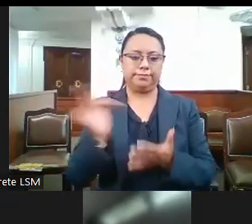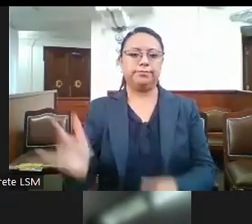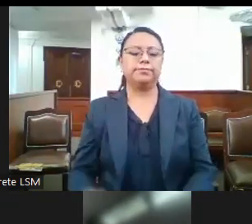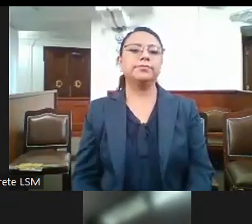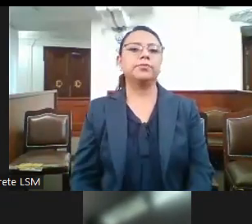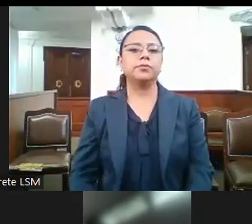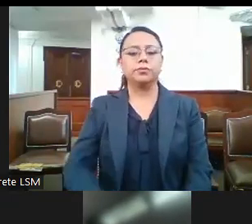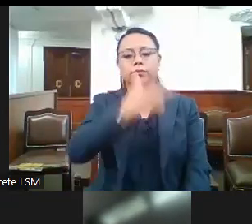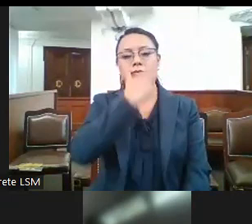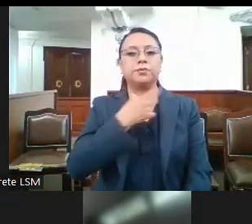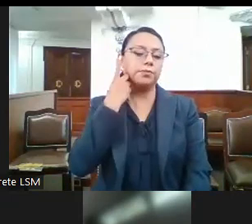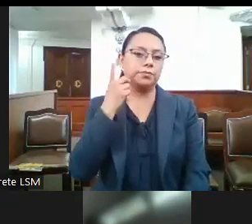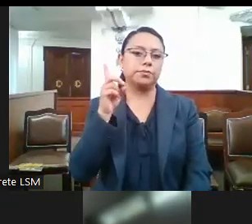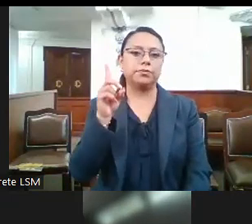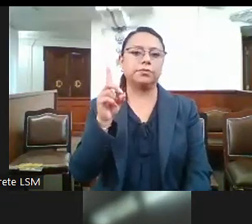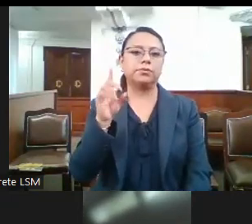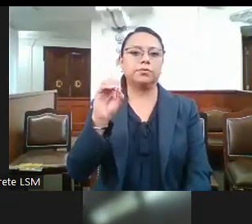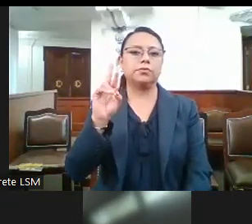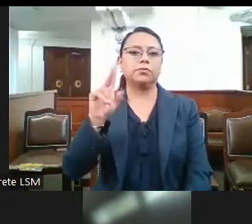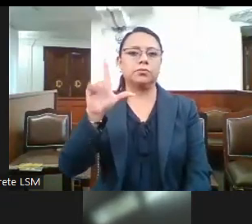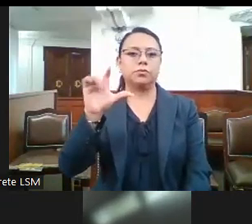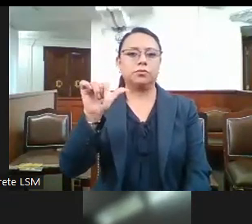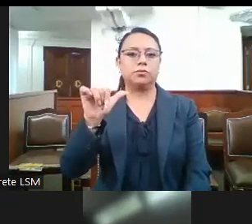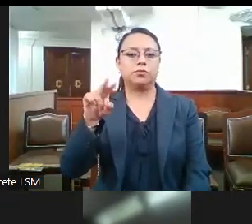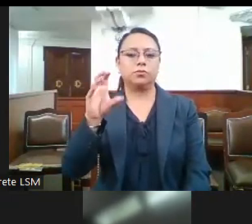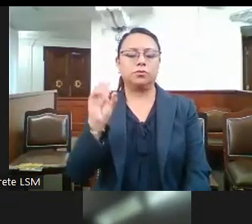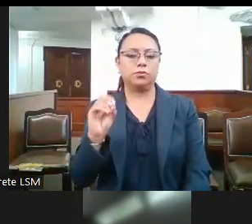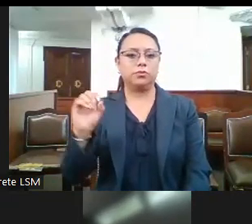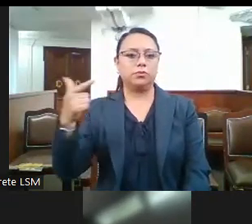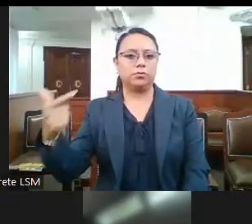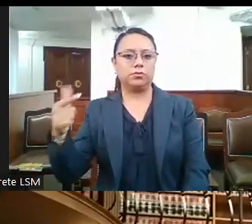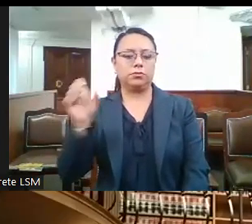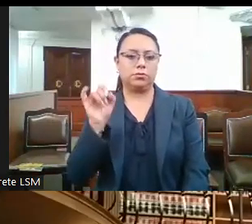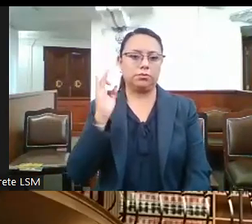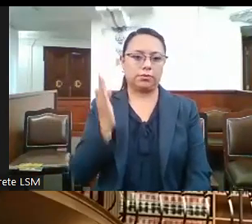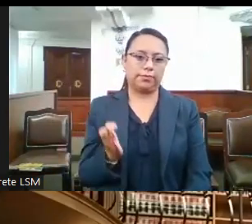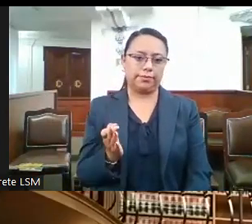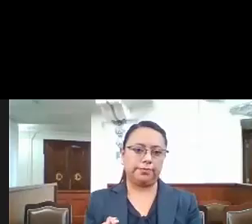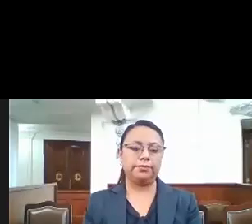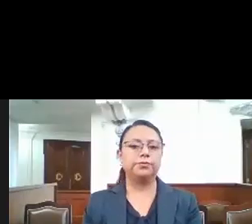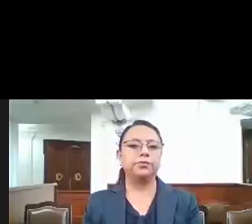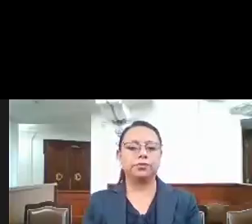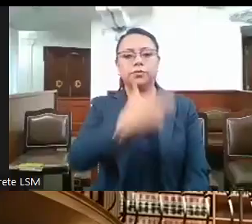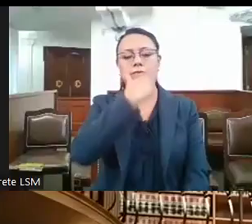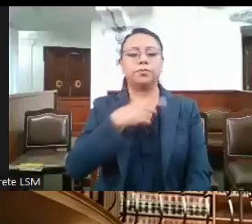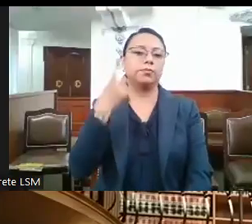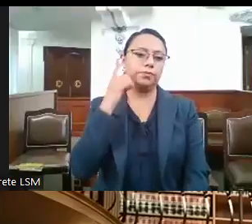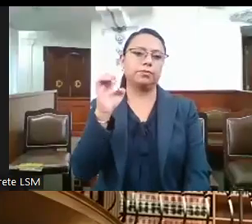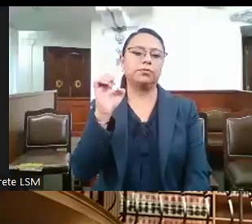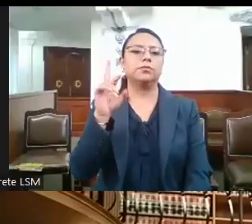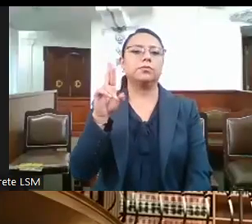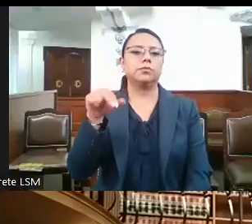Diputado Orlando Garrido López. Diego Garrido en pro. Gracias. Diputado Ernesto Alarcón Jiménez.